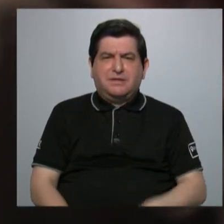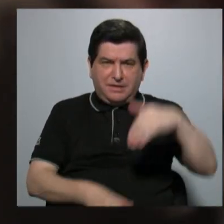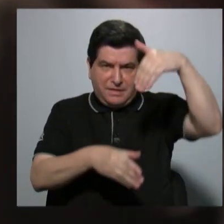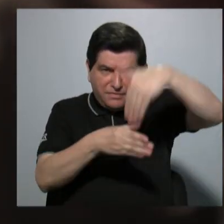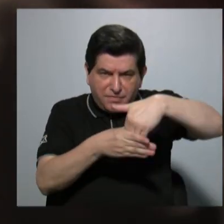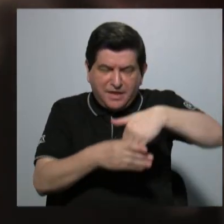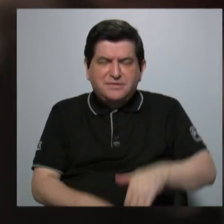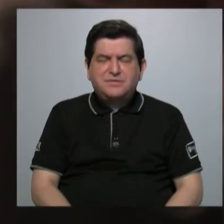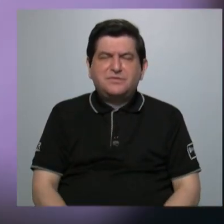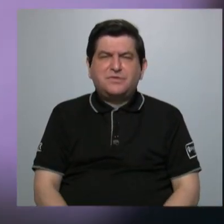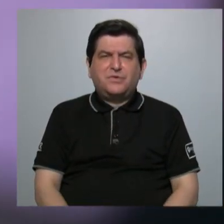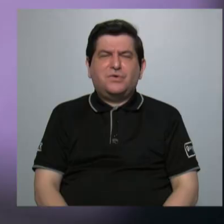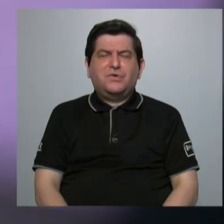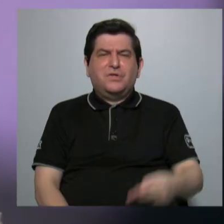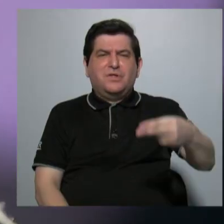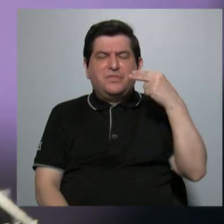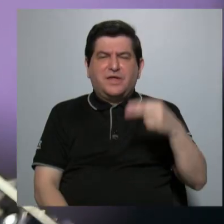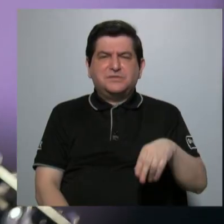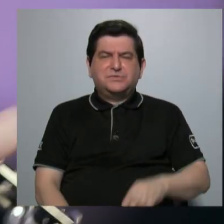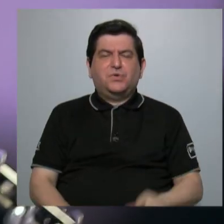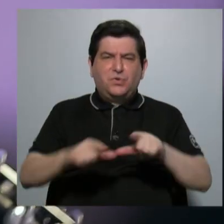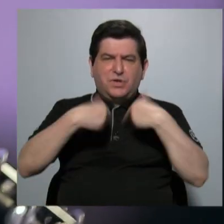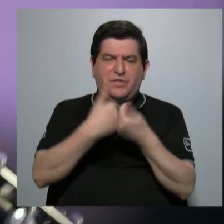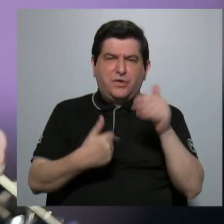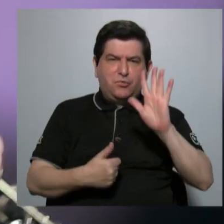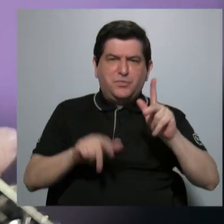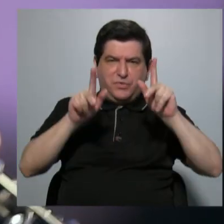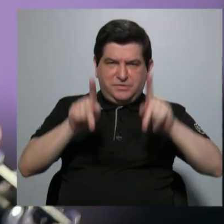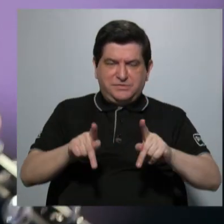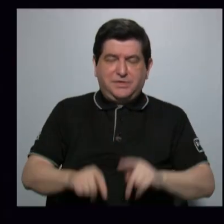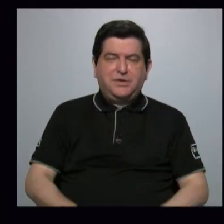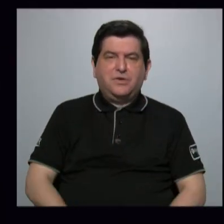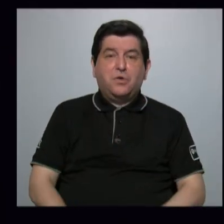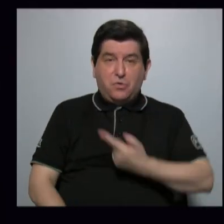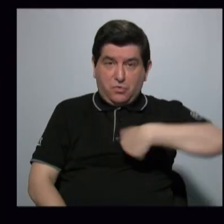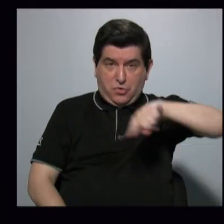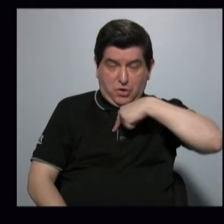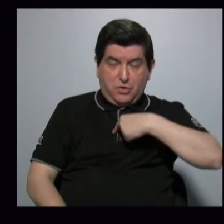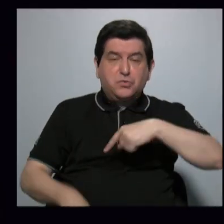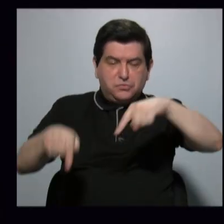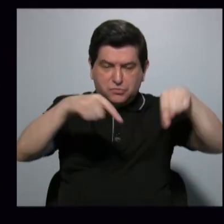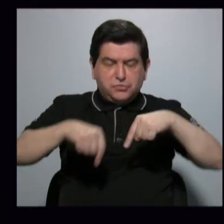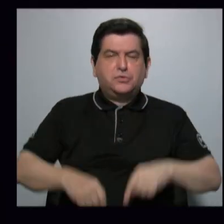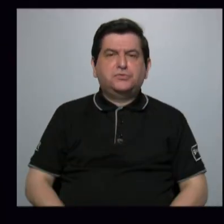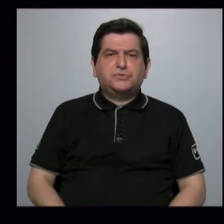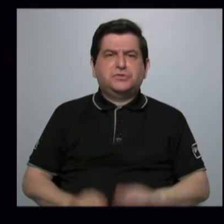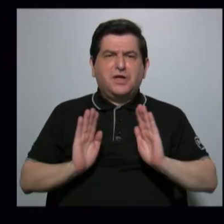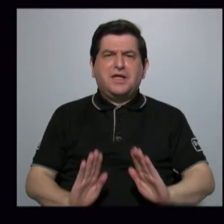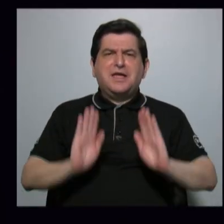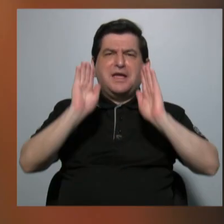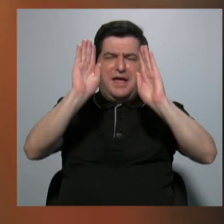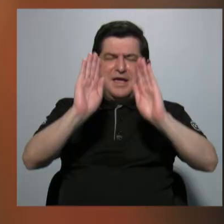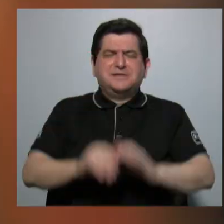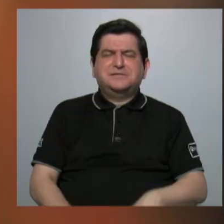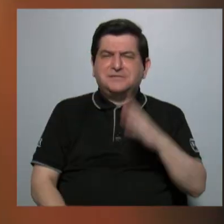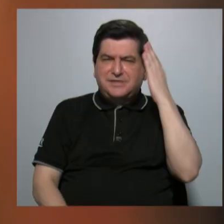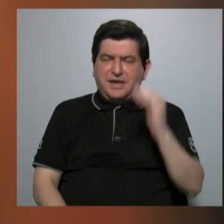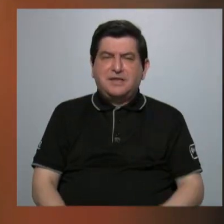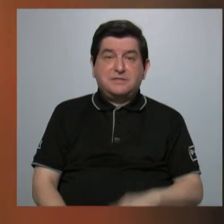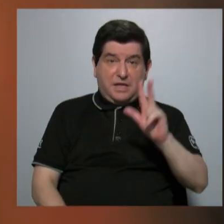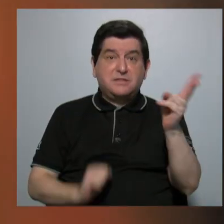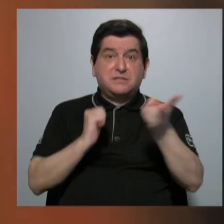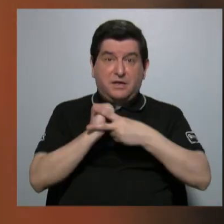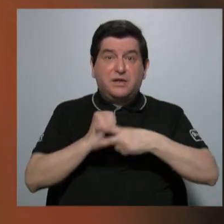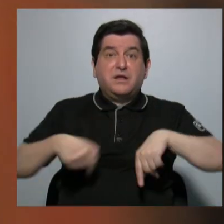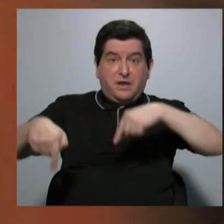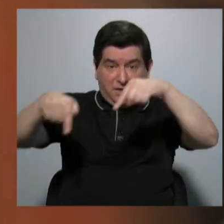historia del quinteto. Sin embargo, decidimos grabarlo. Y fue una experiencia extraordinaria. Y lo grabamos 3 veces. O sea, de principio a